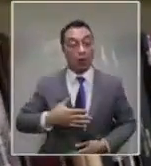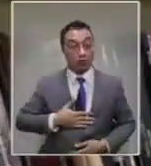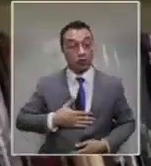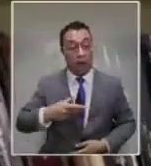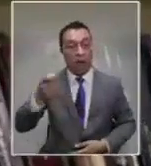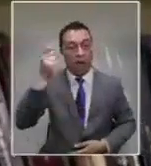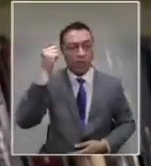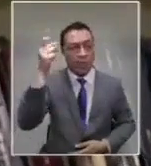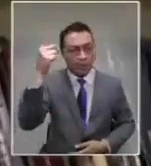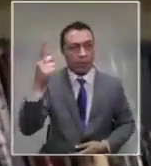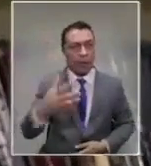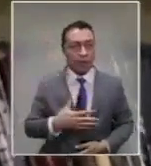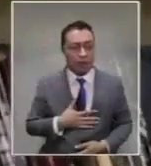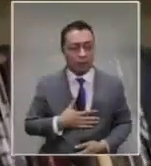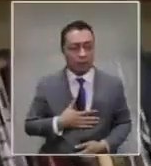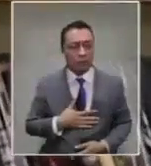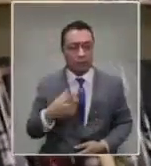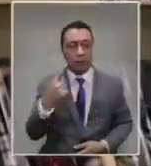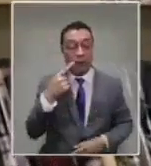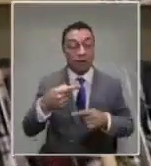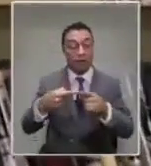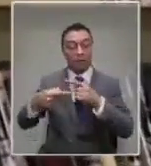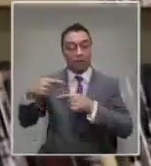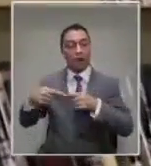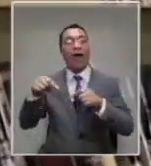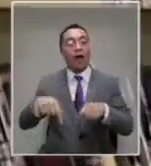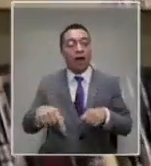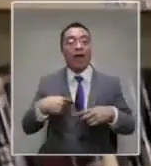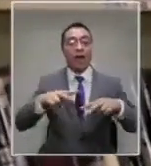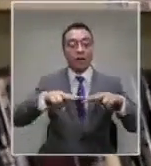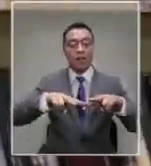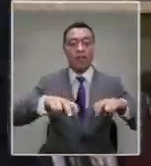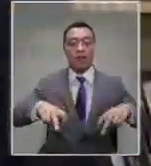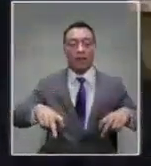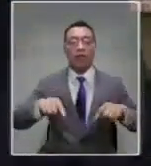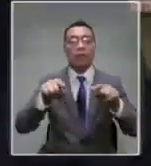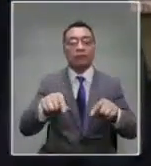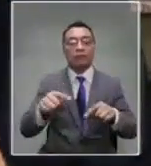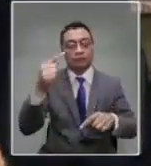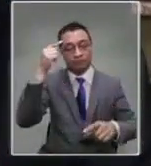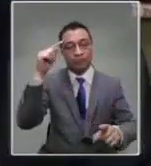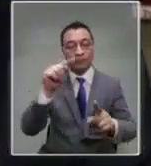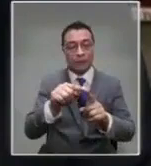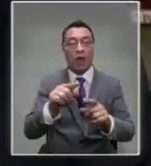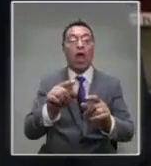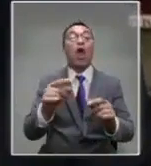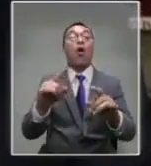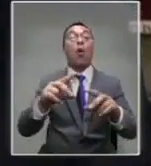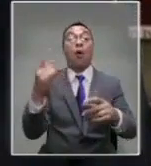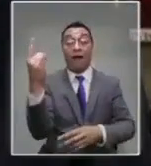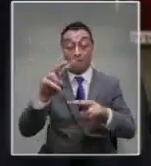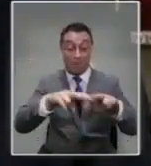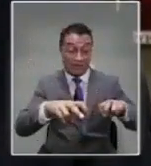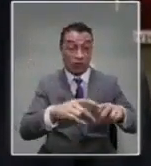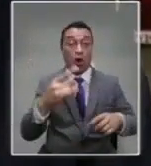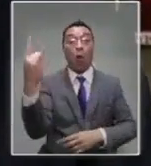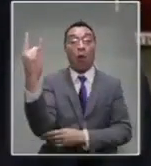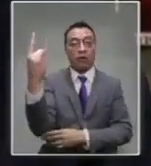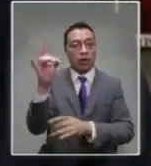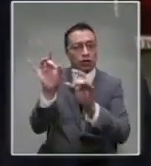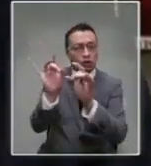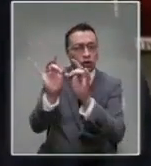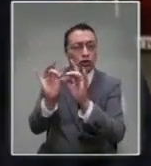Porque entendemos, y volvemos un poco al principio, la investigación es la esencia de una universidad.